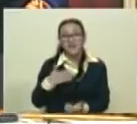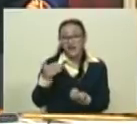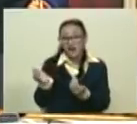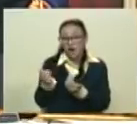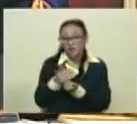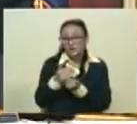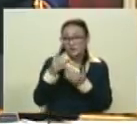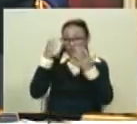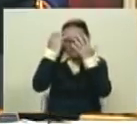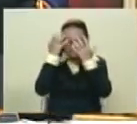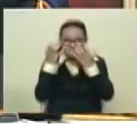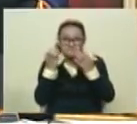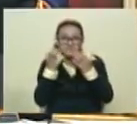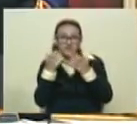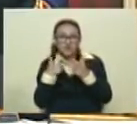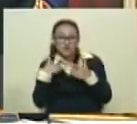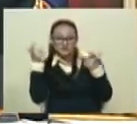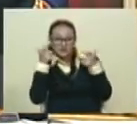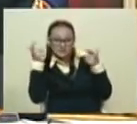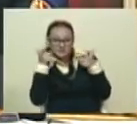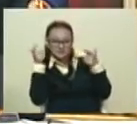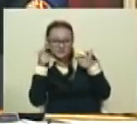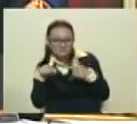de una máscara chavista de izquierda.